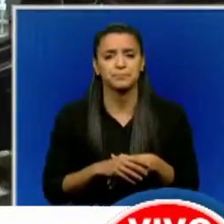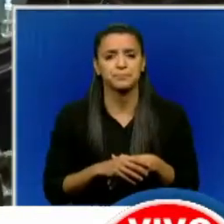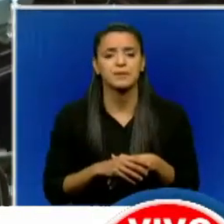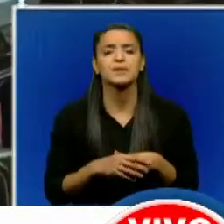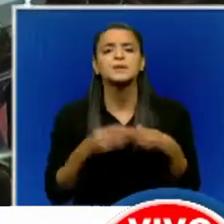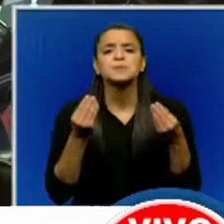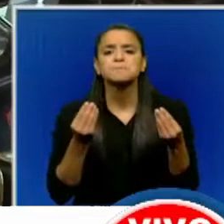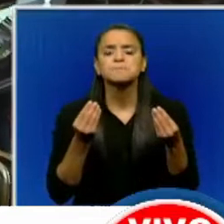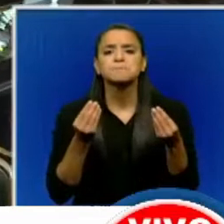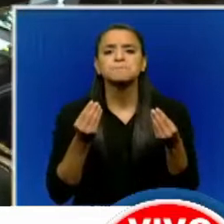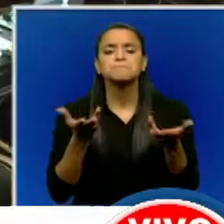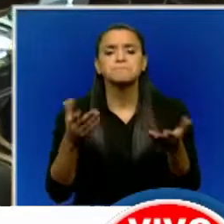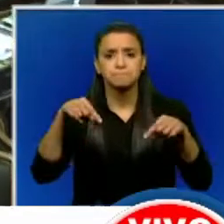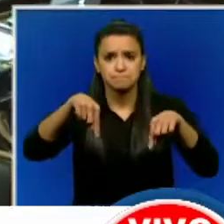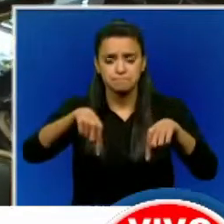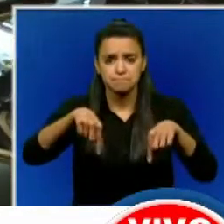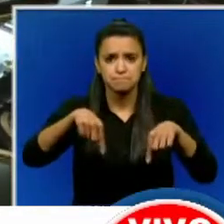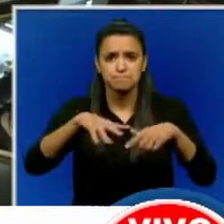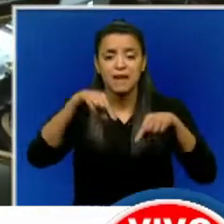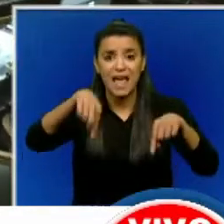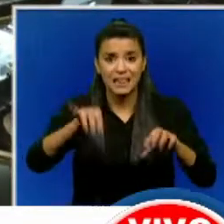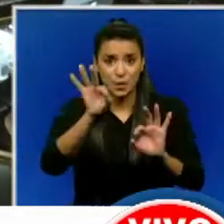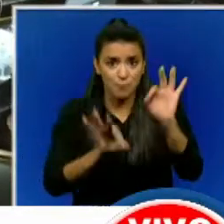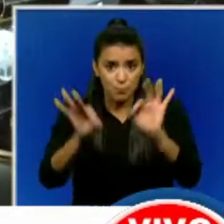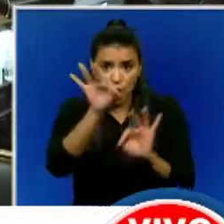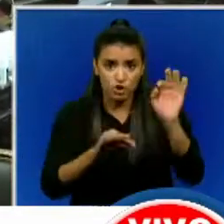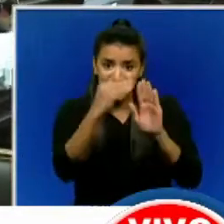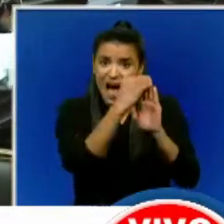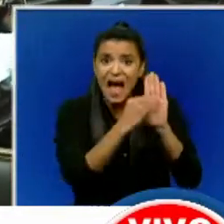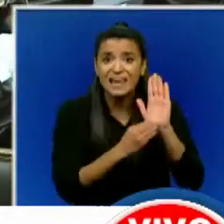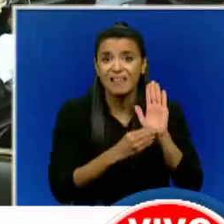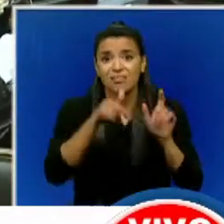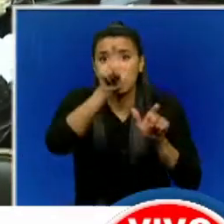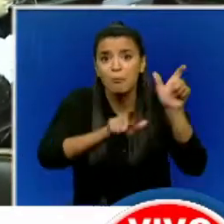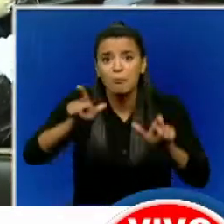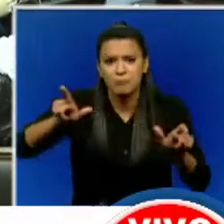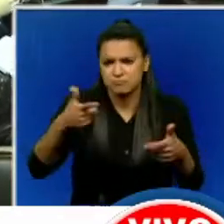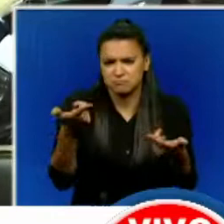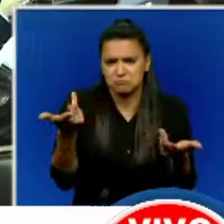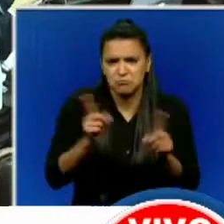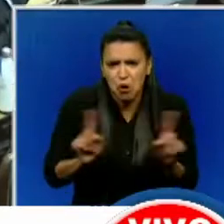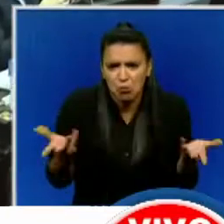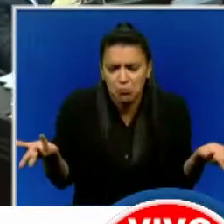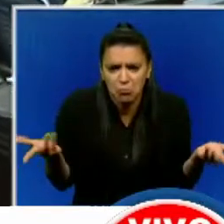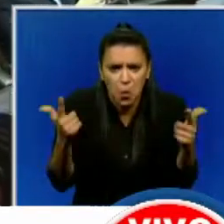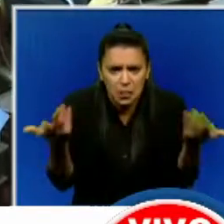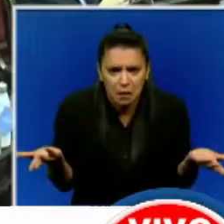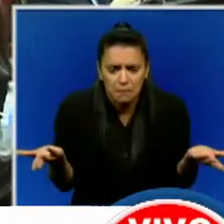es de que este proyecto no está en la agenda de los argentinos.